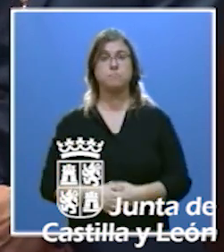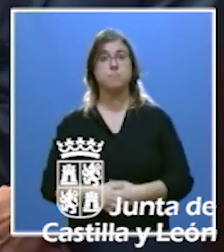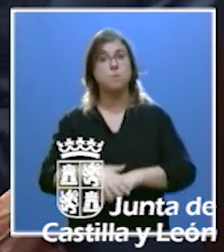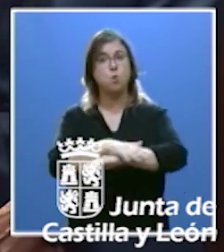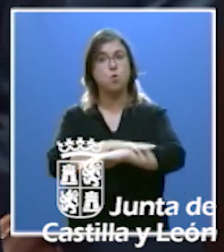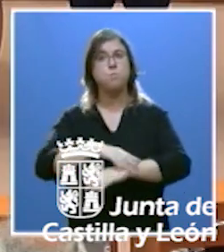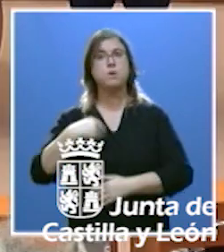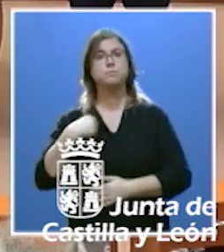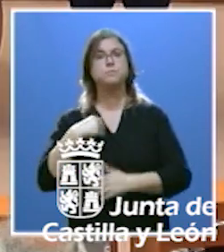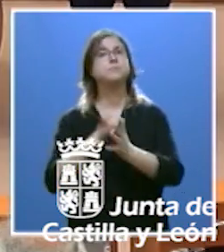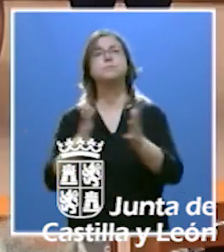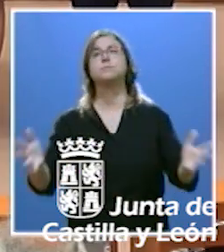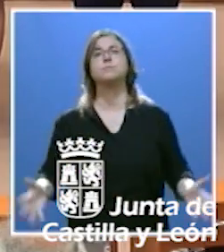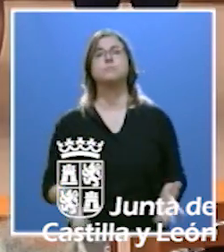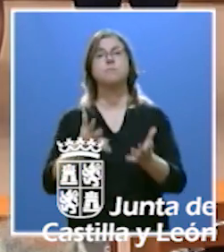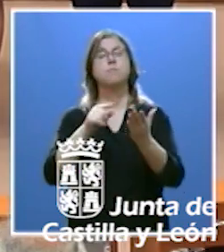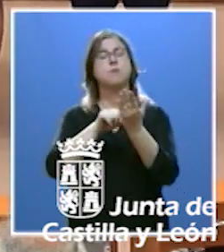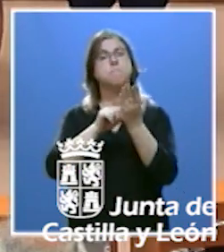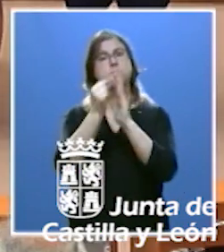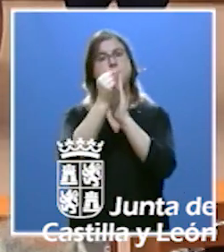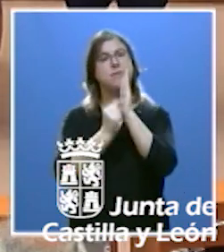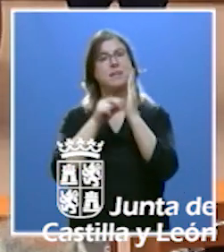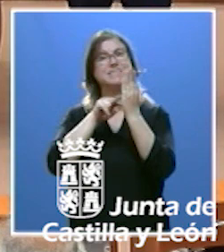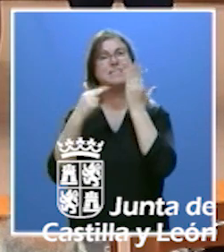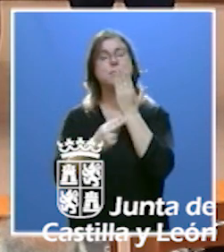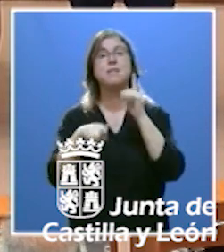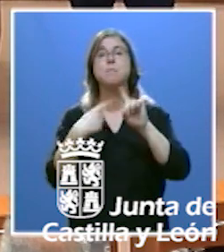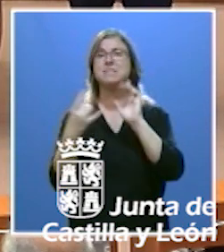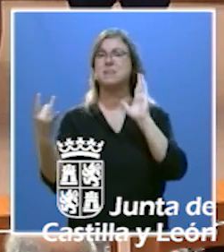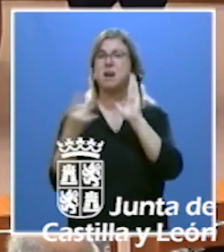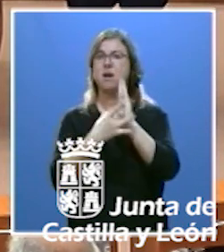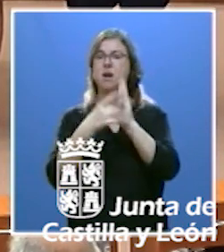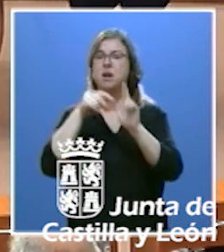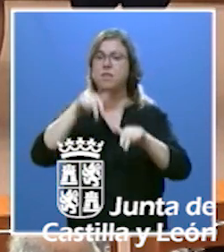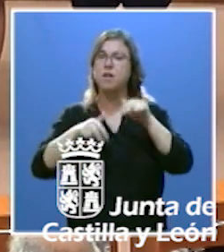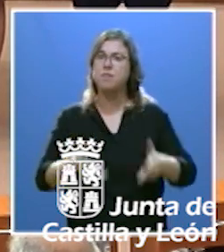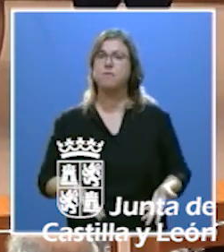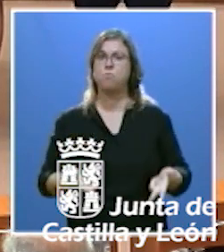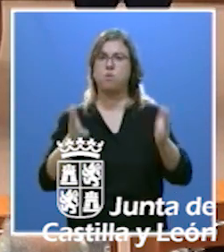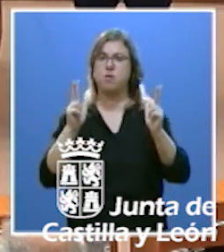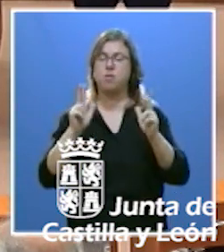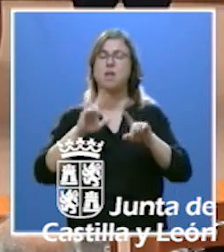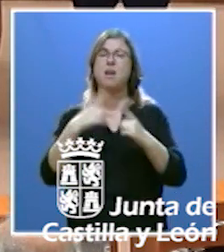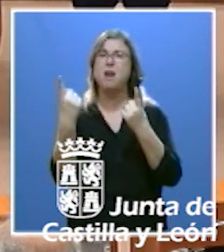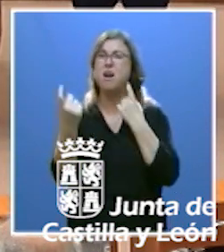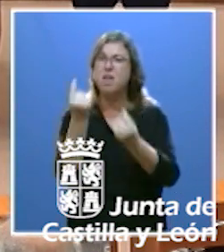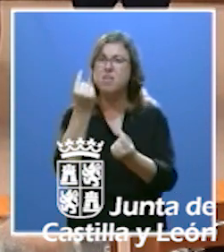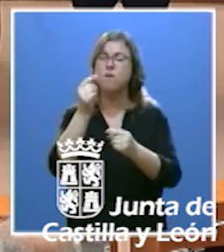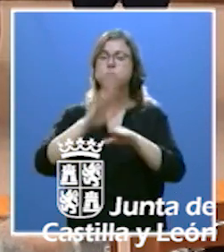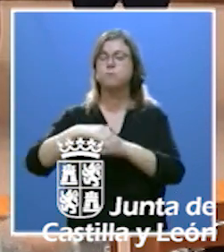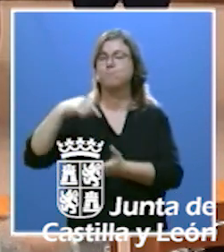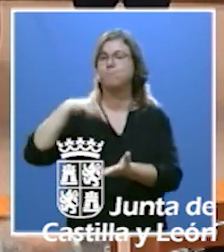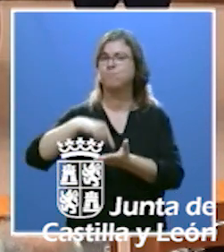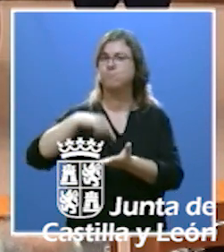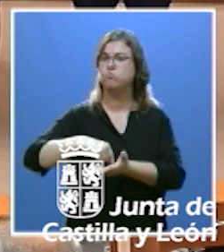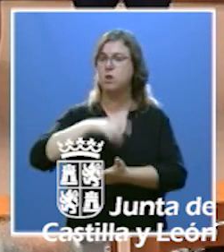Gobierno también impulsará medidas de transparencia y calidad democrática tan necesarias para responder a las exigencias que